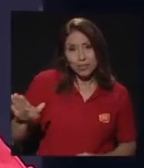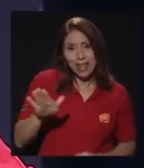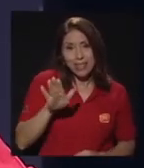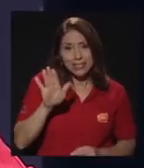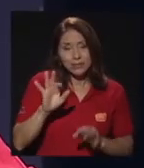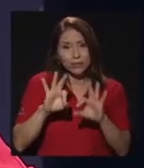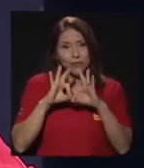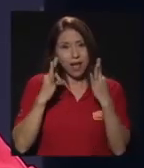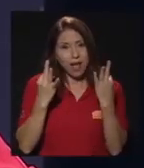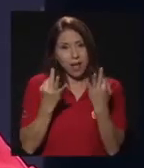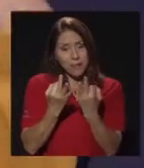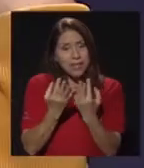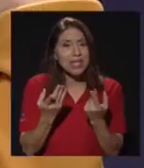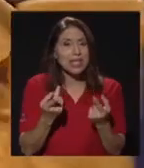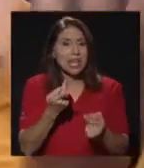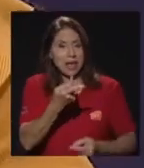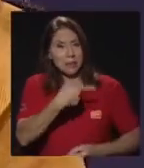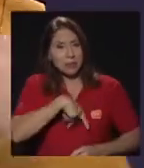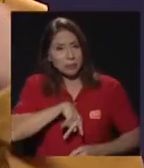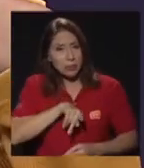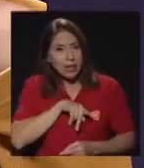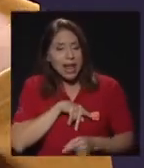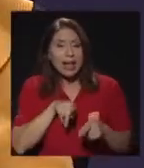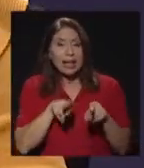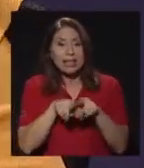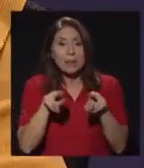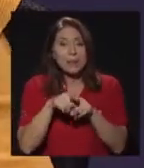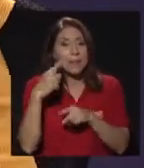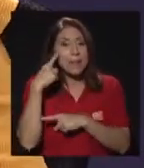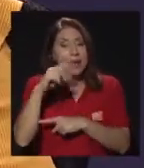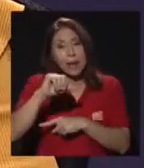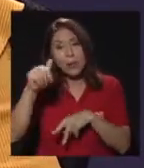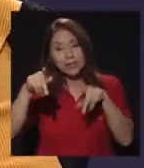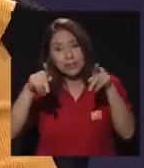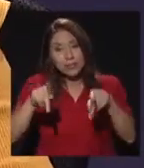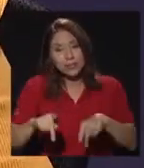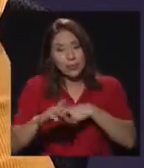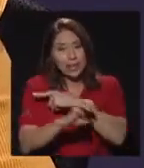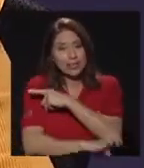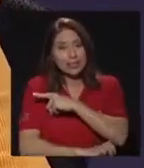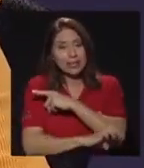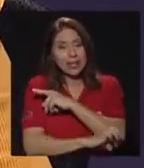familia personalmente como para el resto de las personas migrantes en Costa Rica.